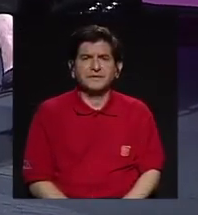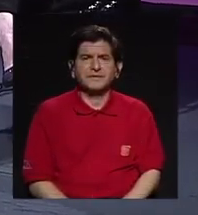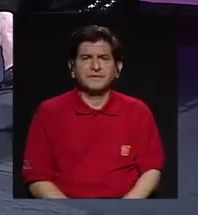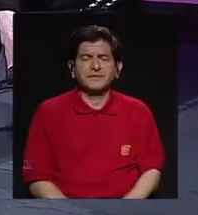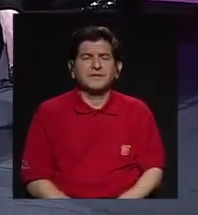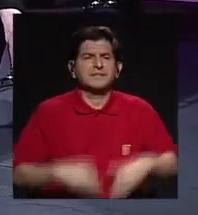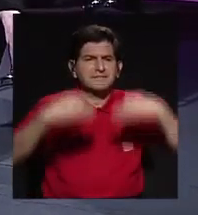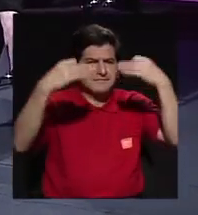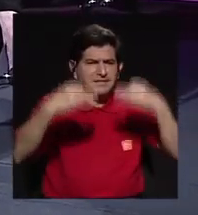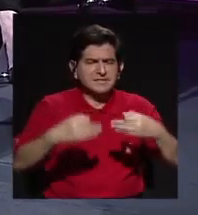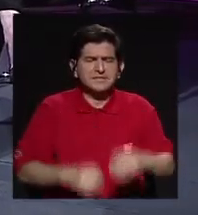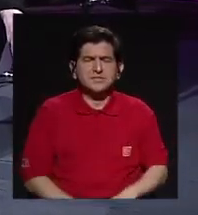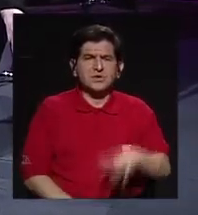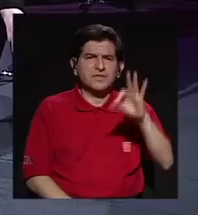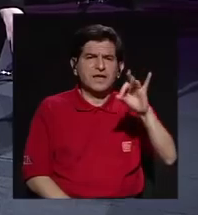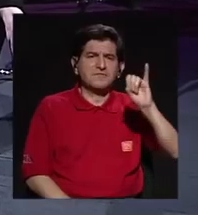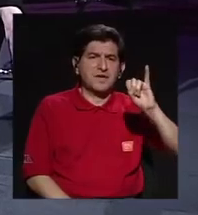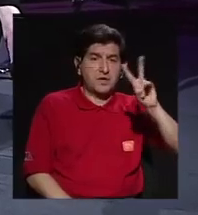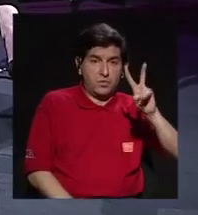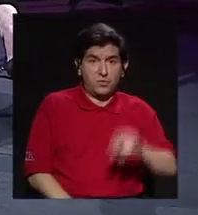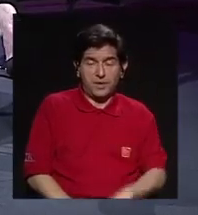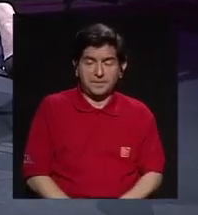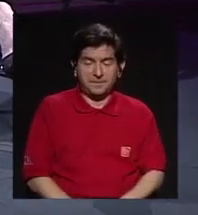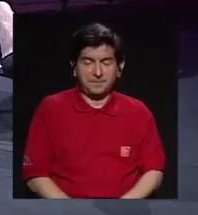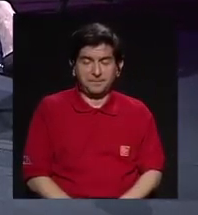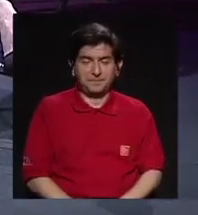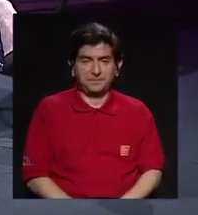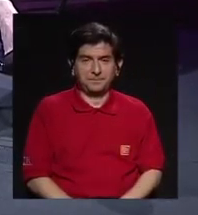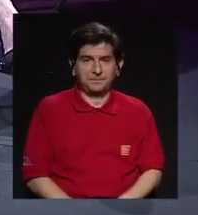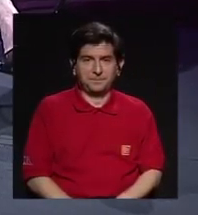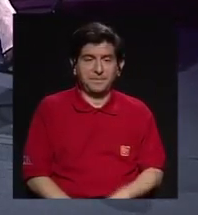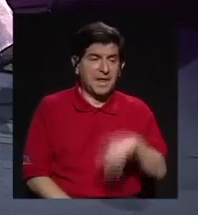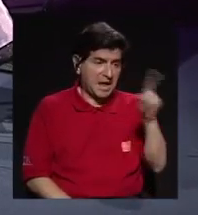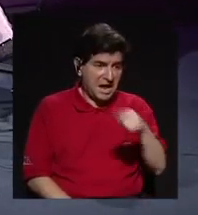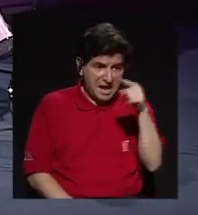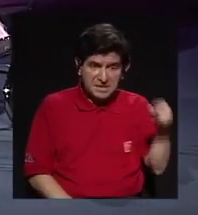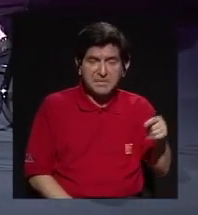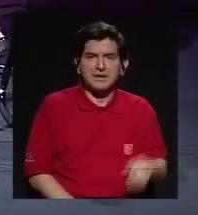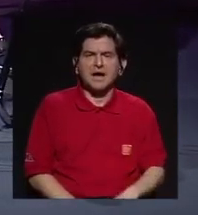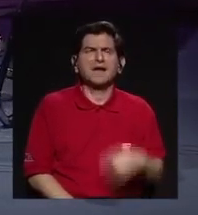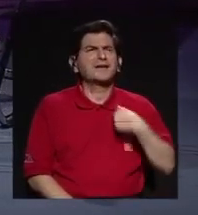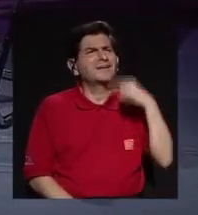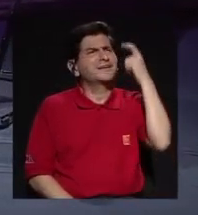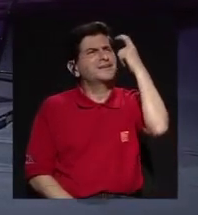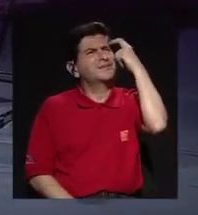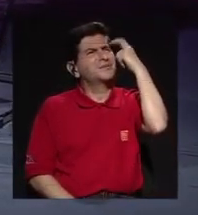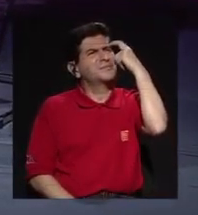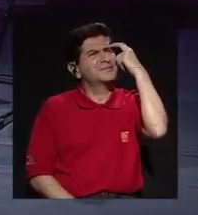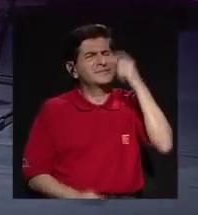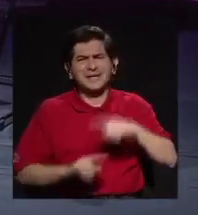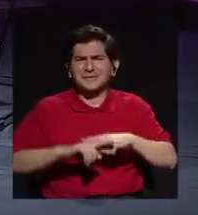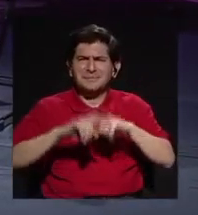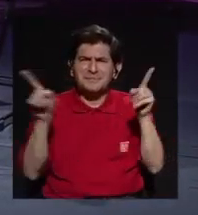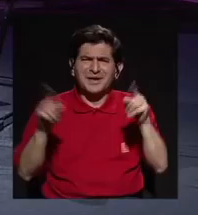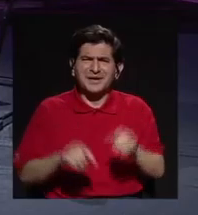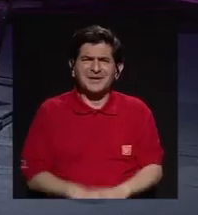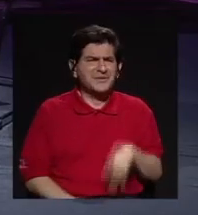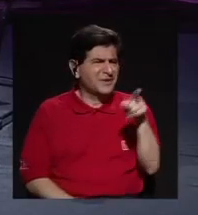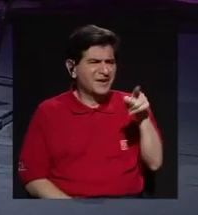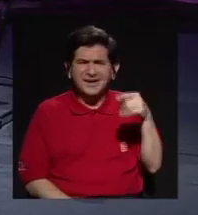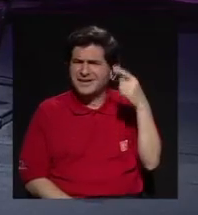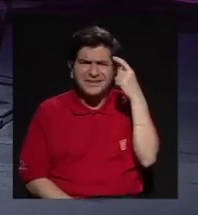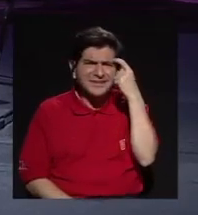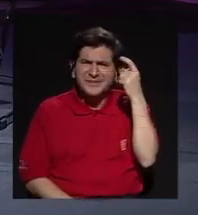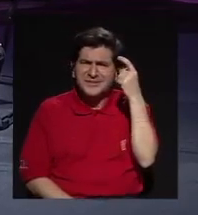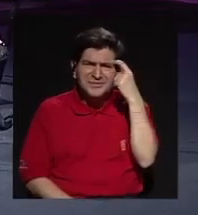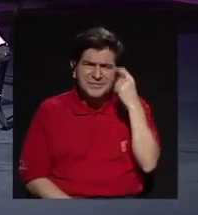sobre el decreto de fertilización in vitro, ¿verdad? Sí. Derogarlo. Y yo lo que pensaba es, pero no piensa que